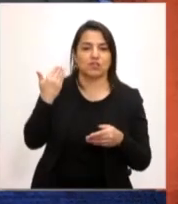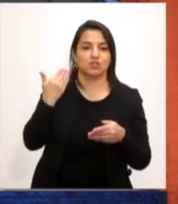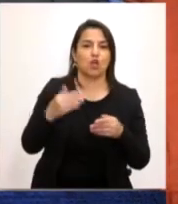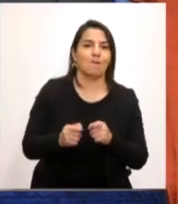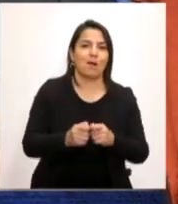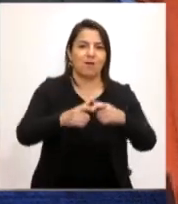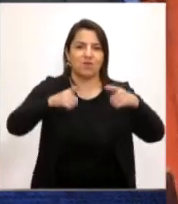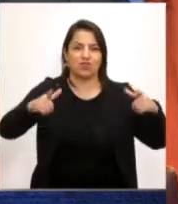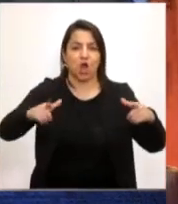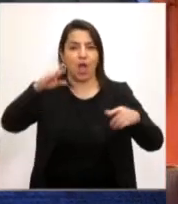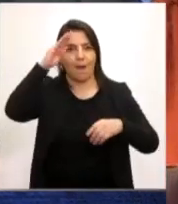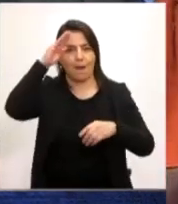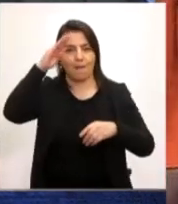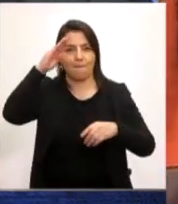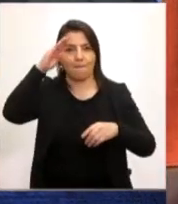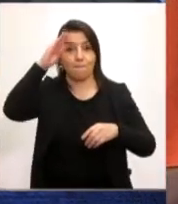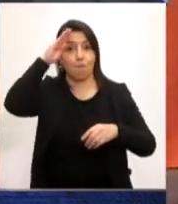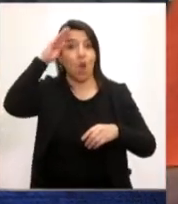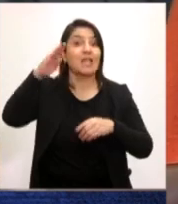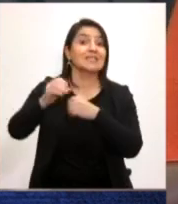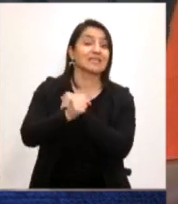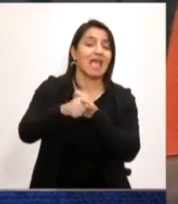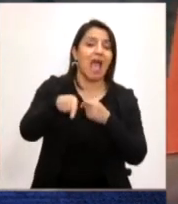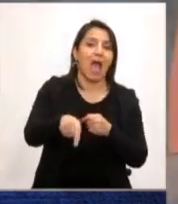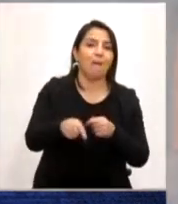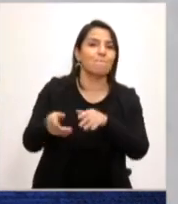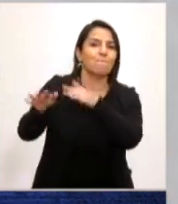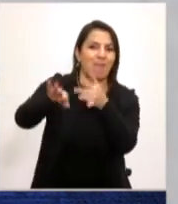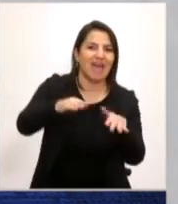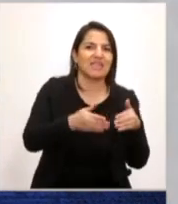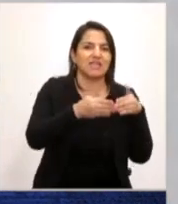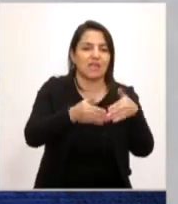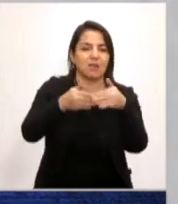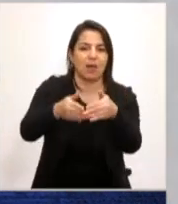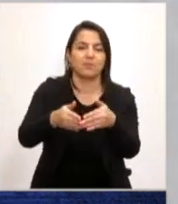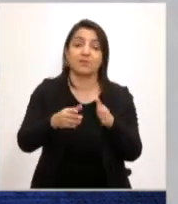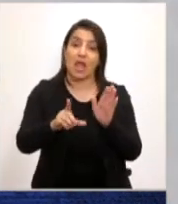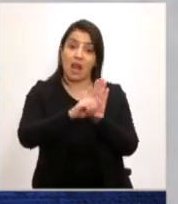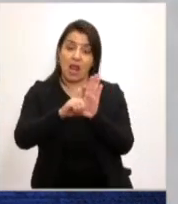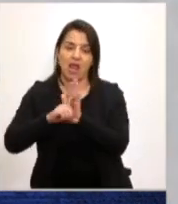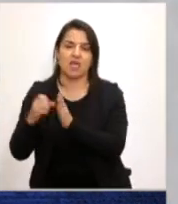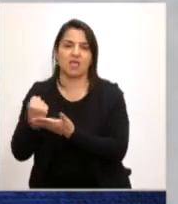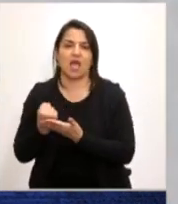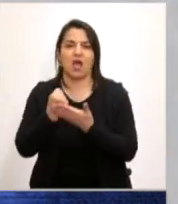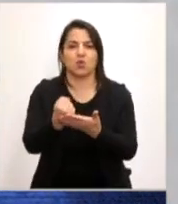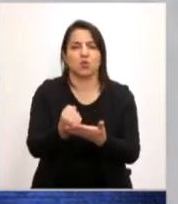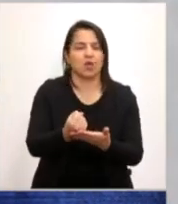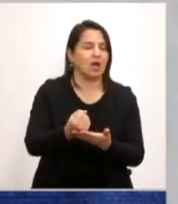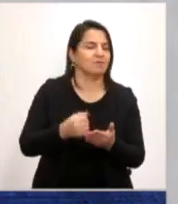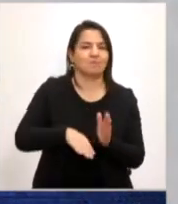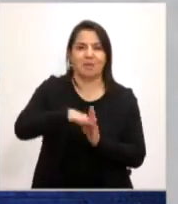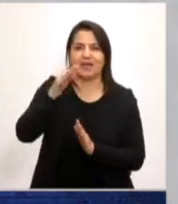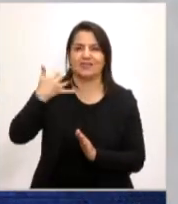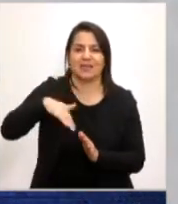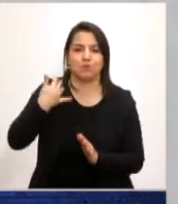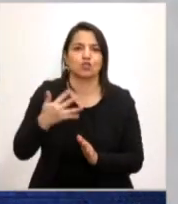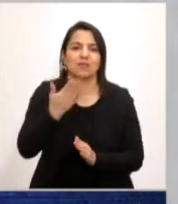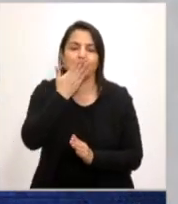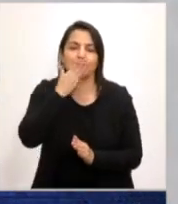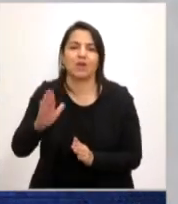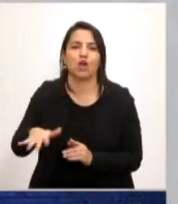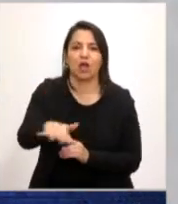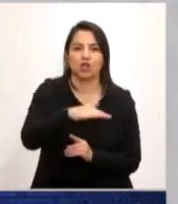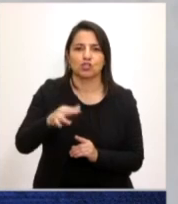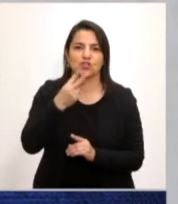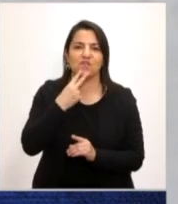nuestra Policía Marítima. Estas leyes, entre otras, son un aporte fundamental para mejorar las condiciones de vida de todos los chilenos